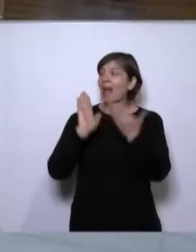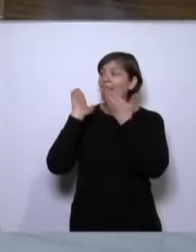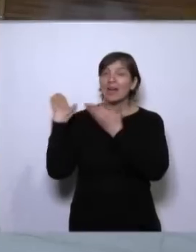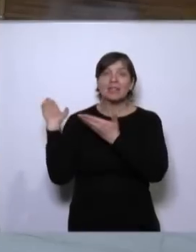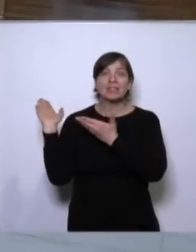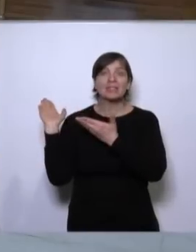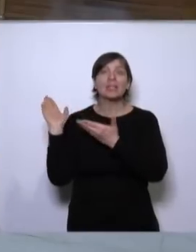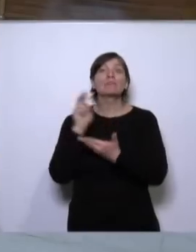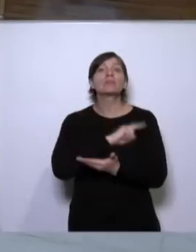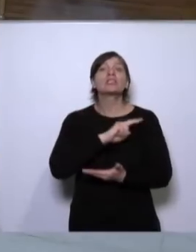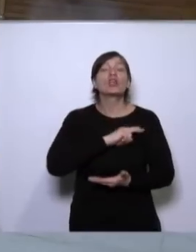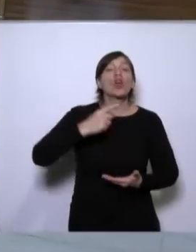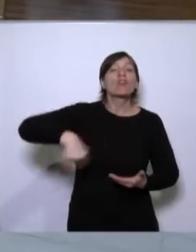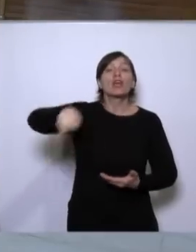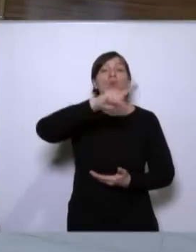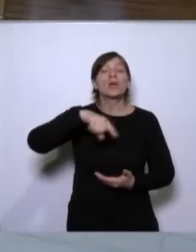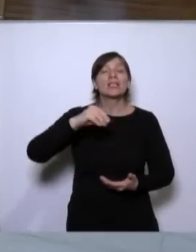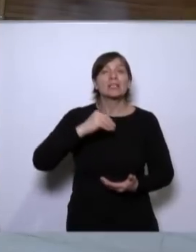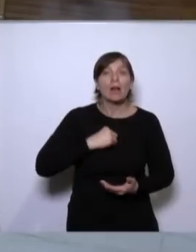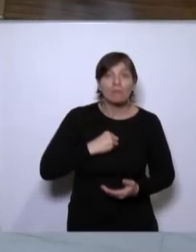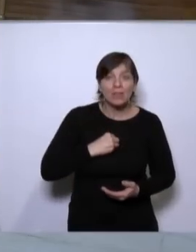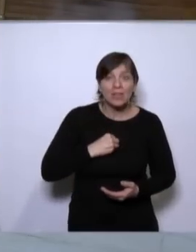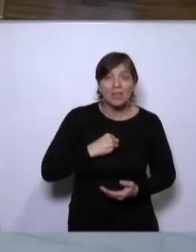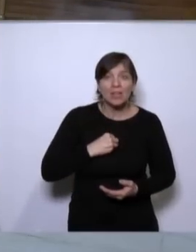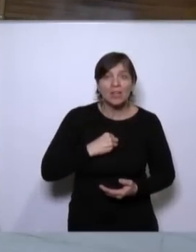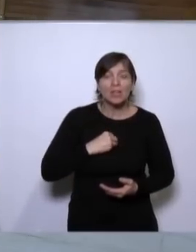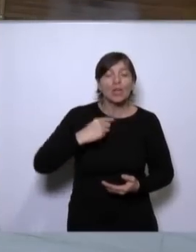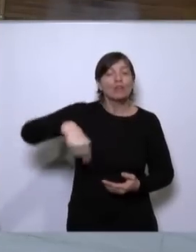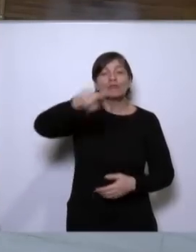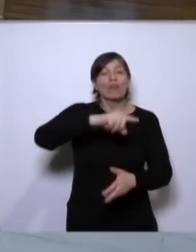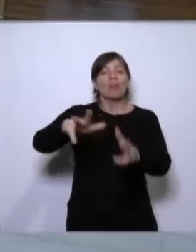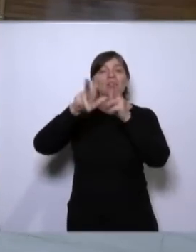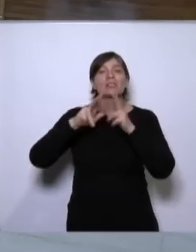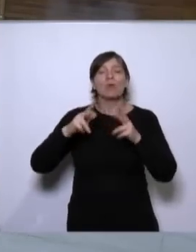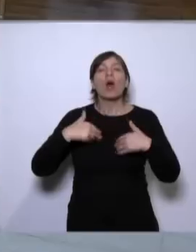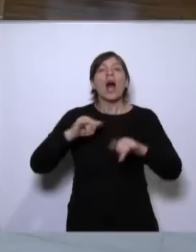Este es el misterio de la fe.